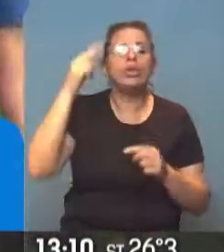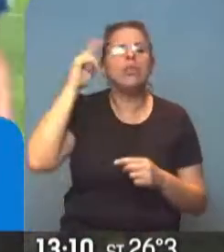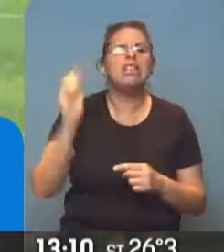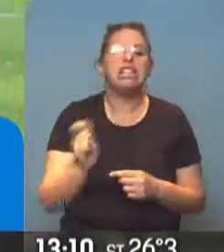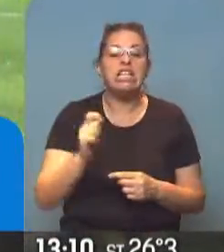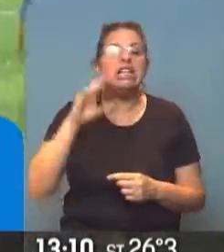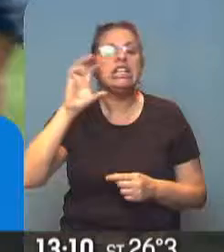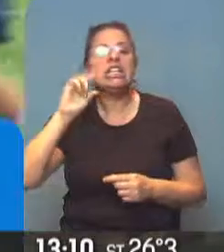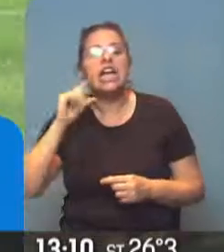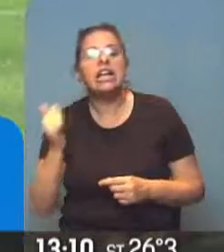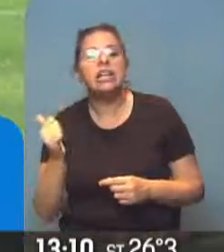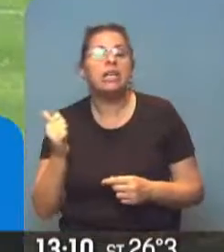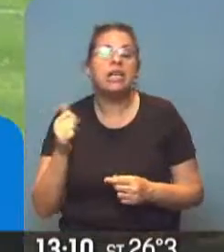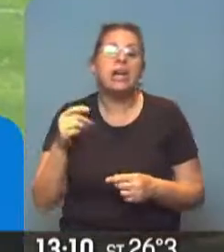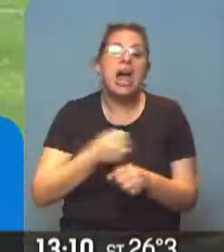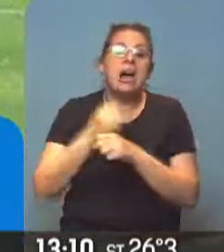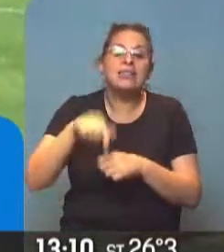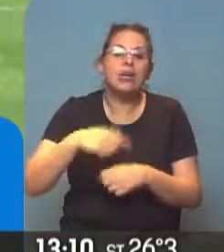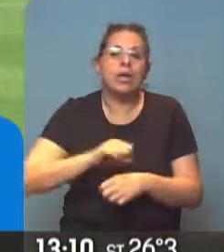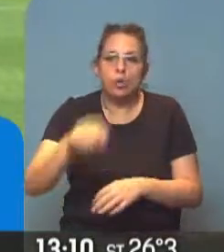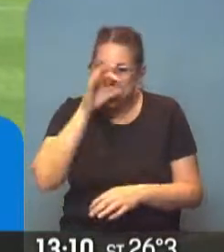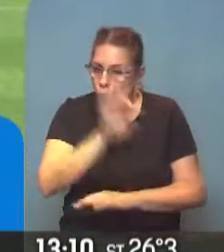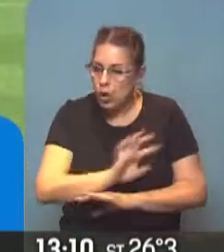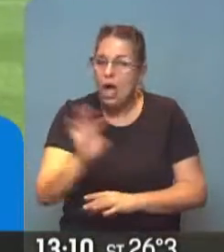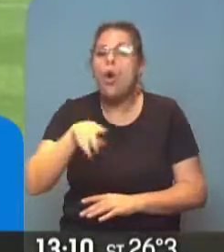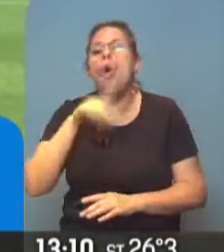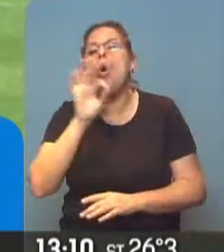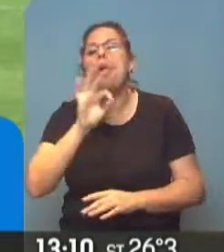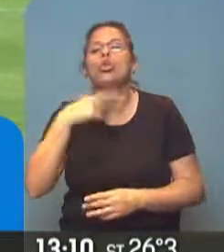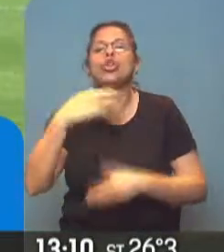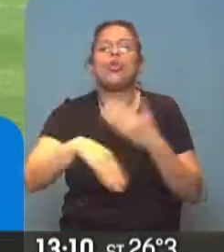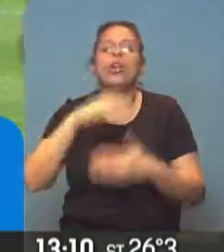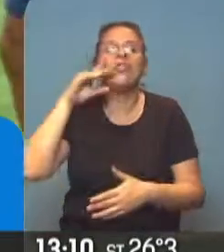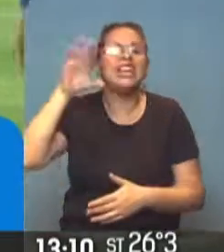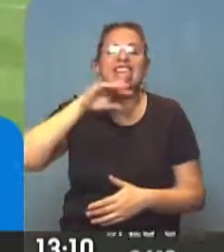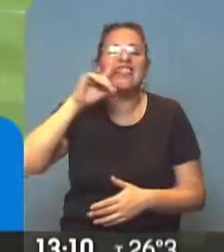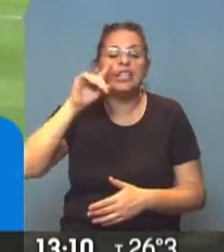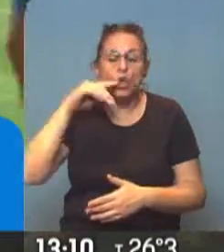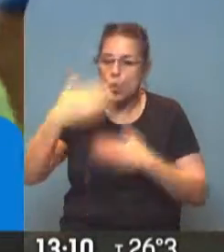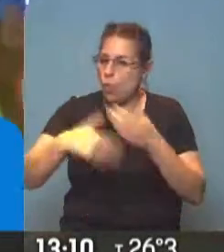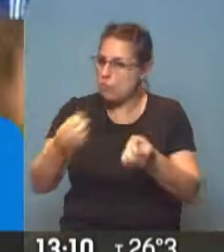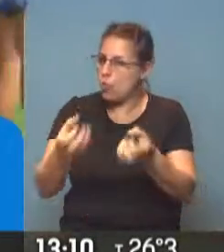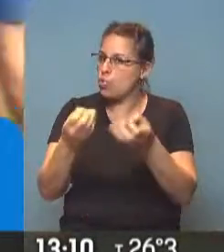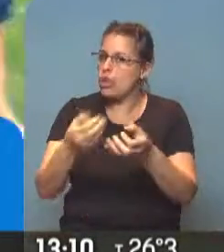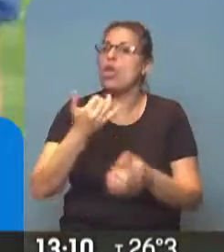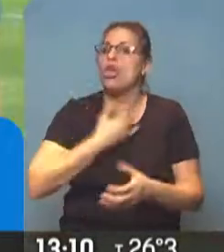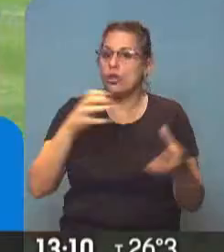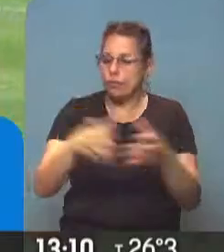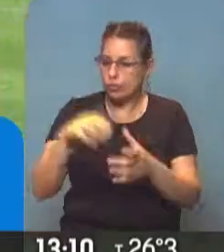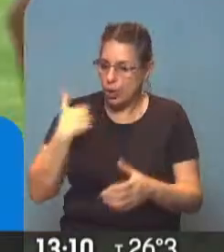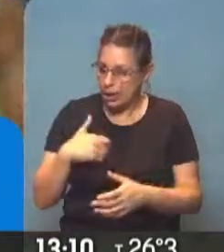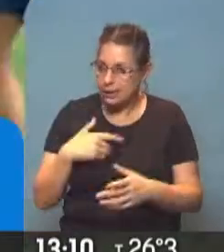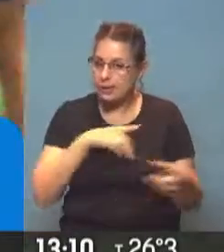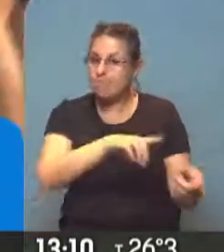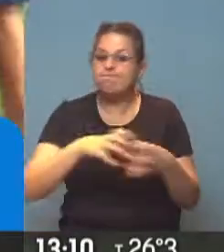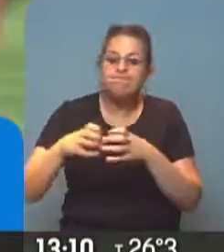jugar? ¿Icardi, que hasta ahora no la metió, o Benedetto, que viene con un presente impresionante en el fútbol argentino? Bueno, ahí está la